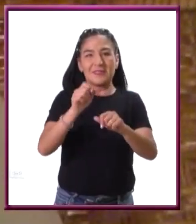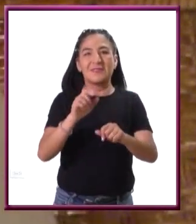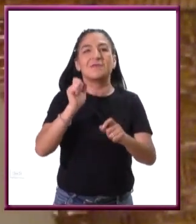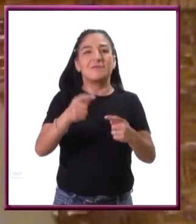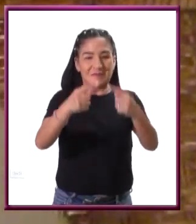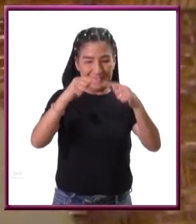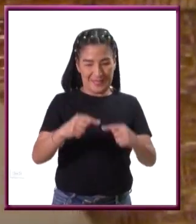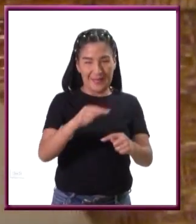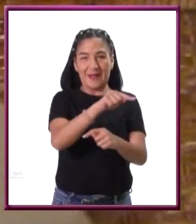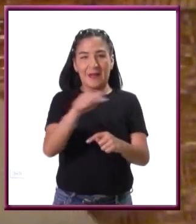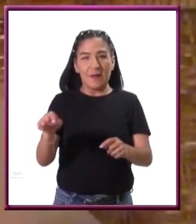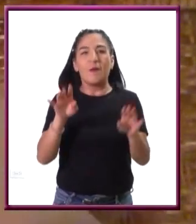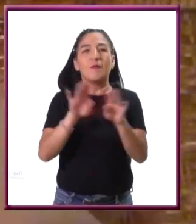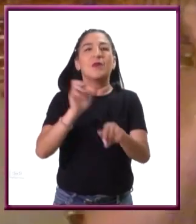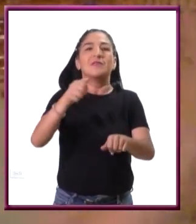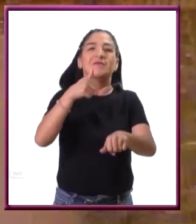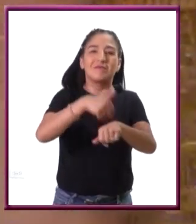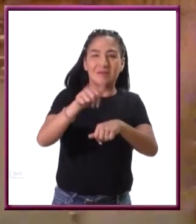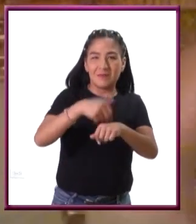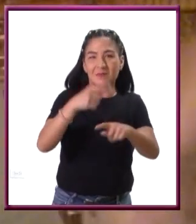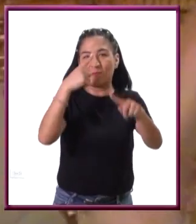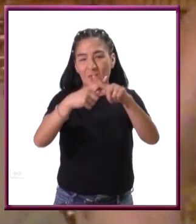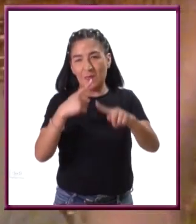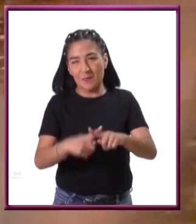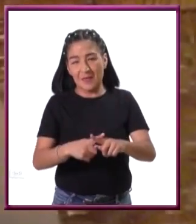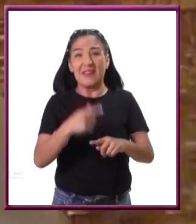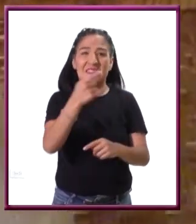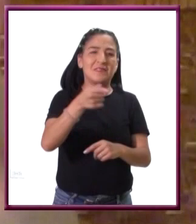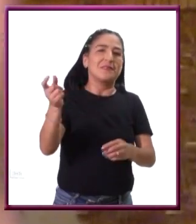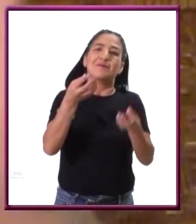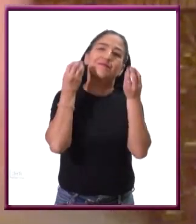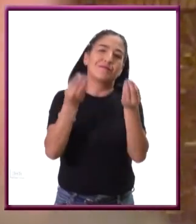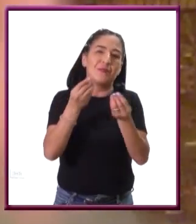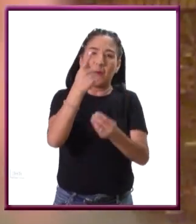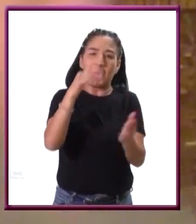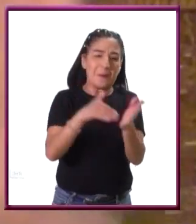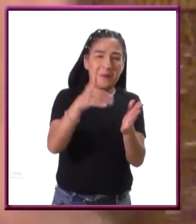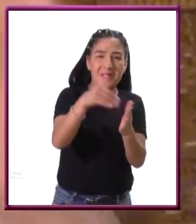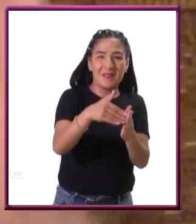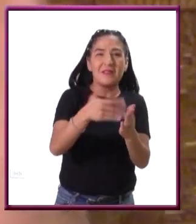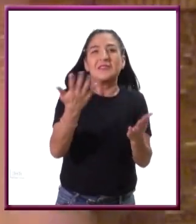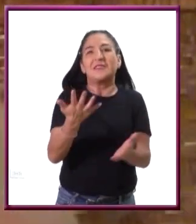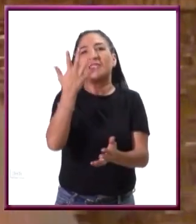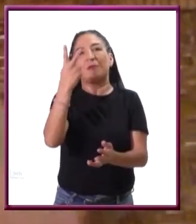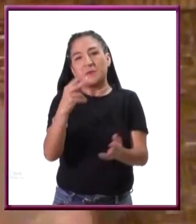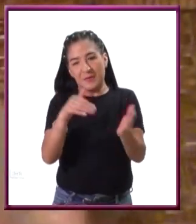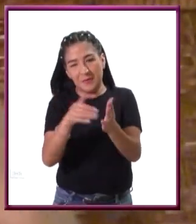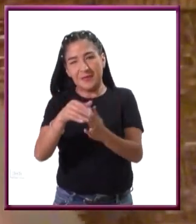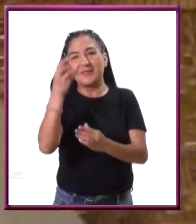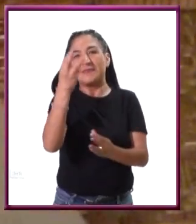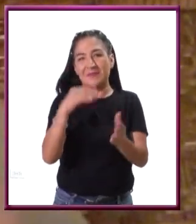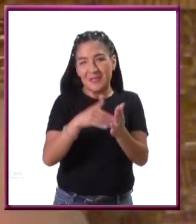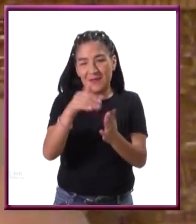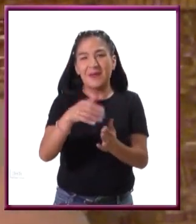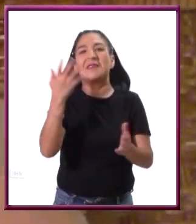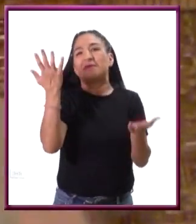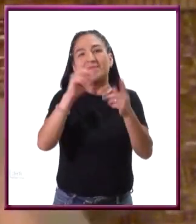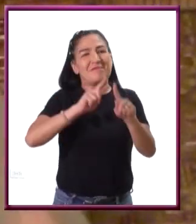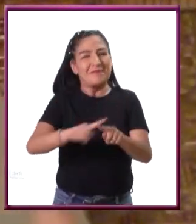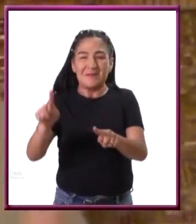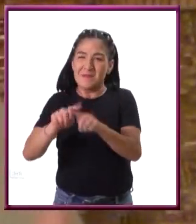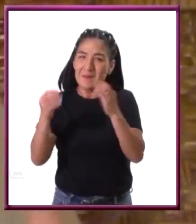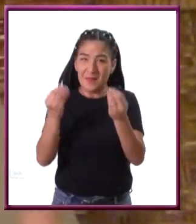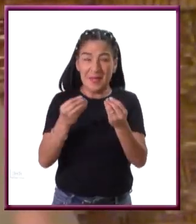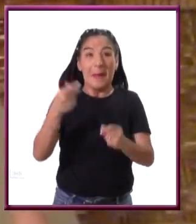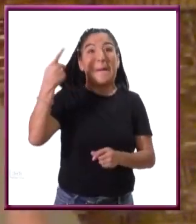son siempre los mismos. Esto puede ser muchísimo. Si la constante es 1.000.000, tenemos 1.000.000, 2.000.000, 3.000.000, puede ser muchísimo. Pero